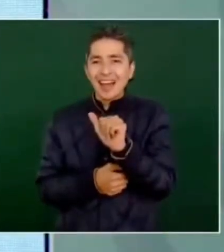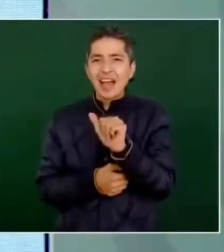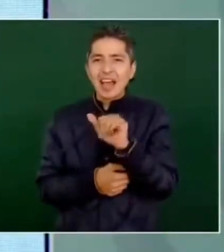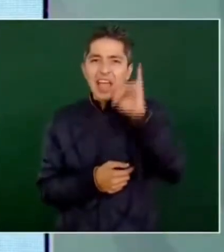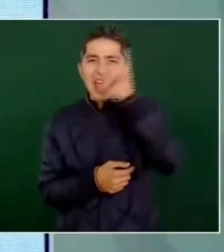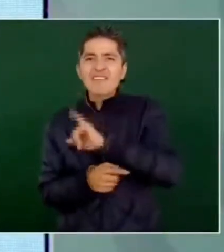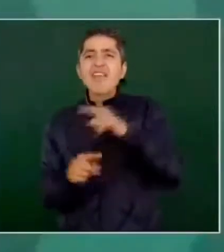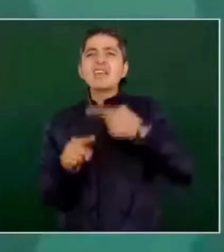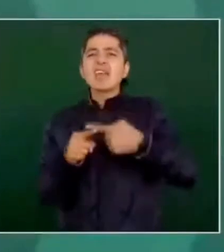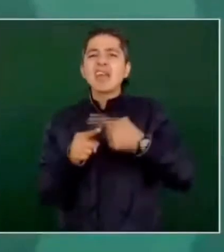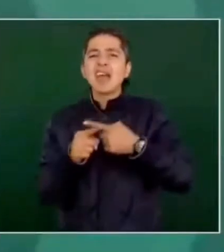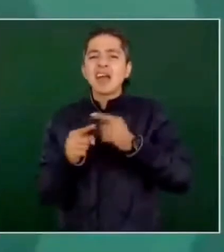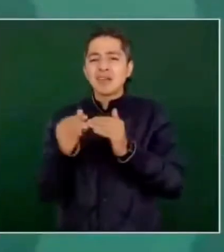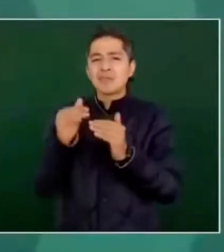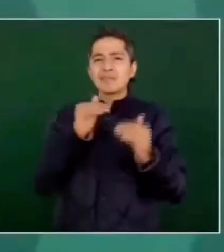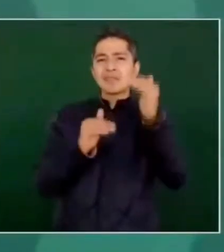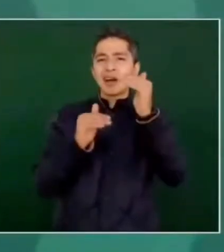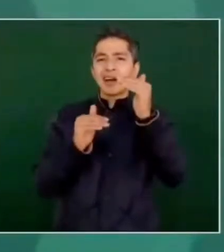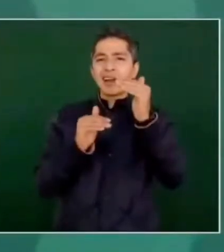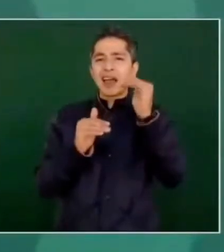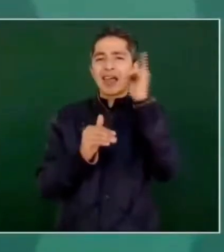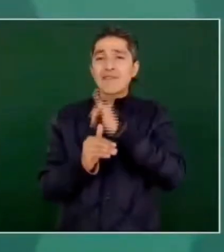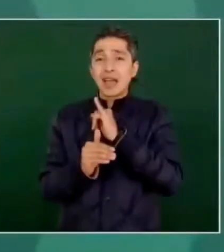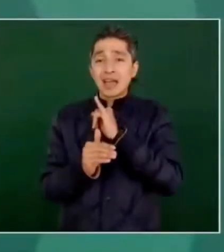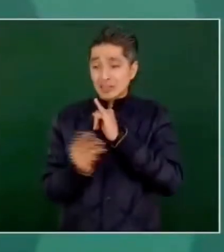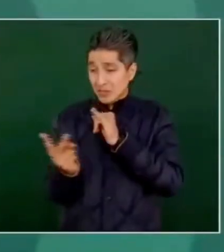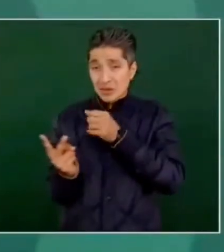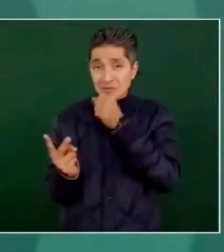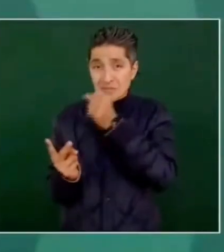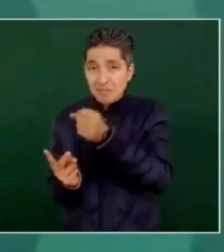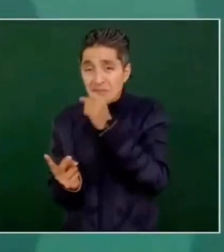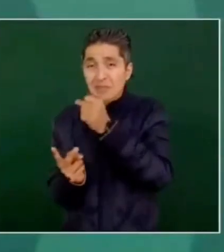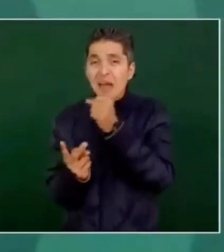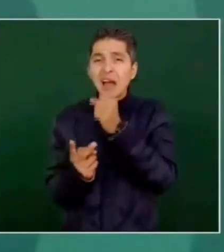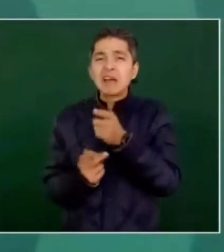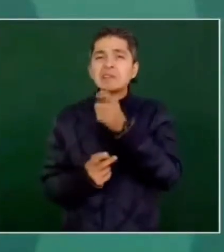cuentas estos son